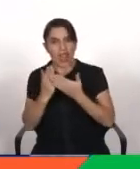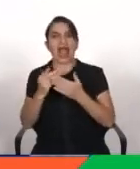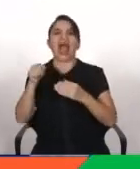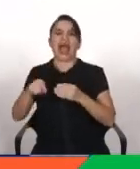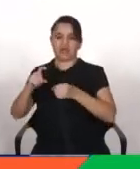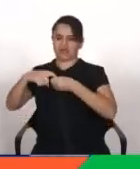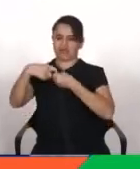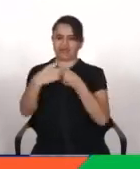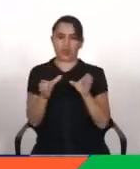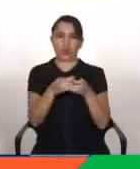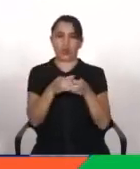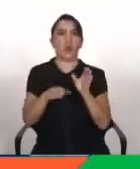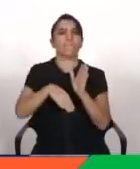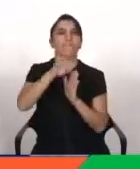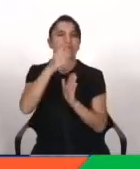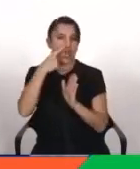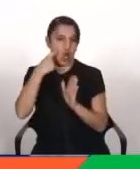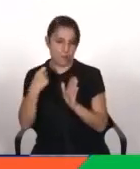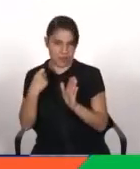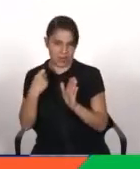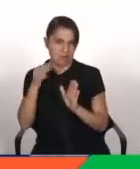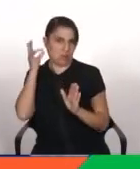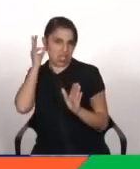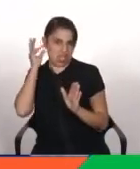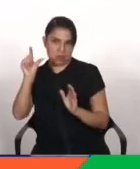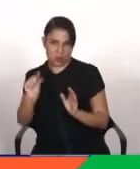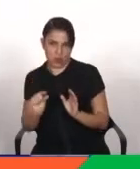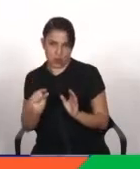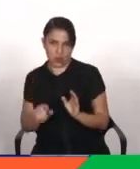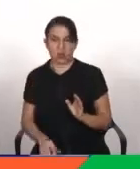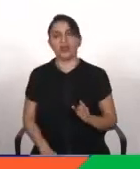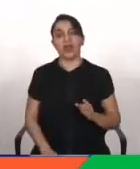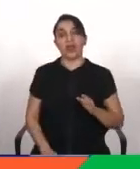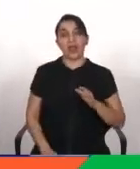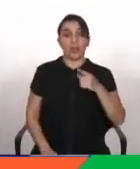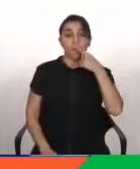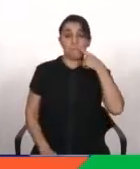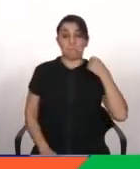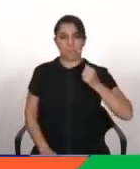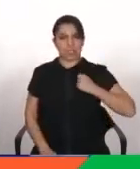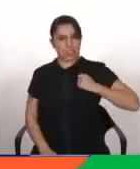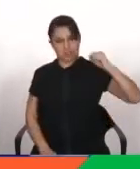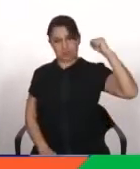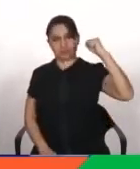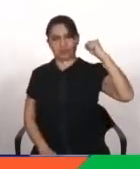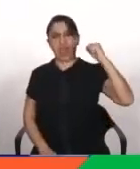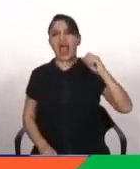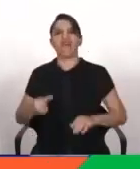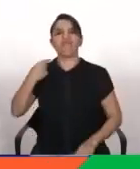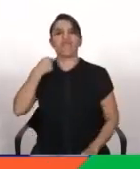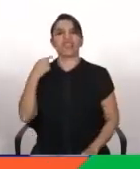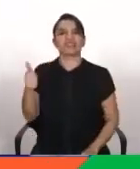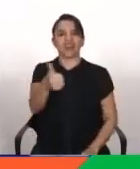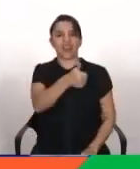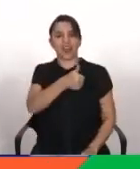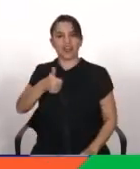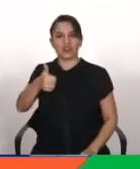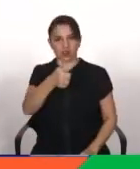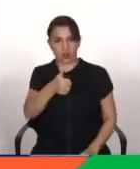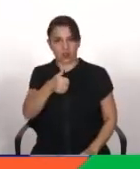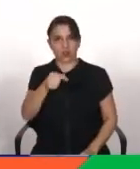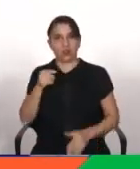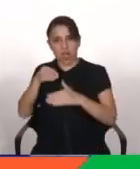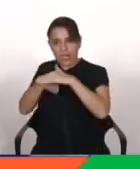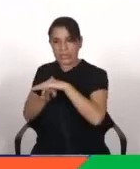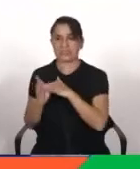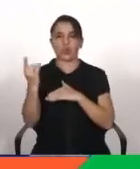veces, porque al final el machismo afecta a todos, hombres y mujeres, de que cuando entré a biología me dijeron muchas veces frases como, pero si esa carrera es para mujeres. O